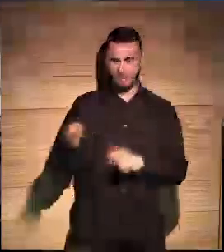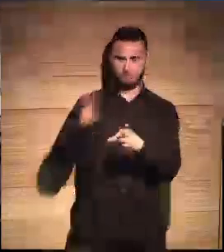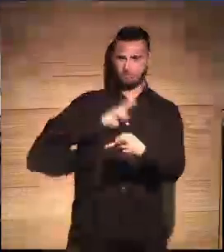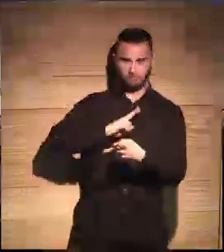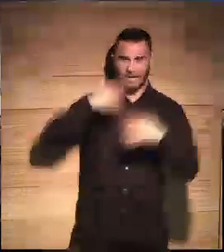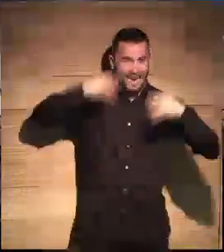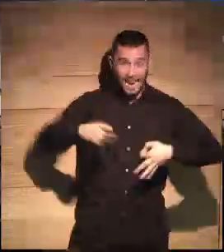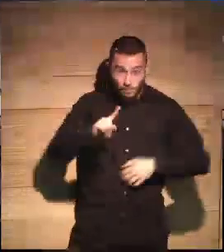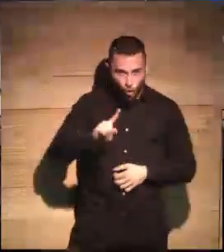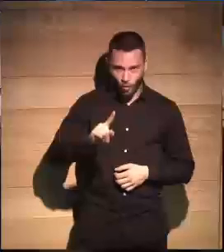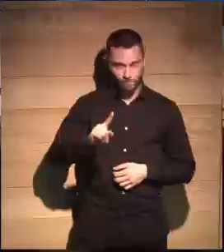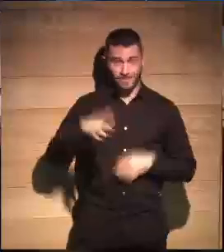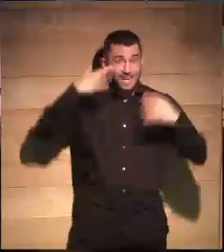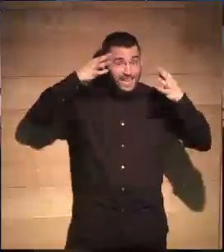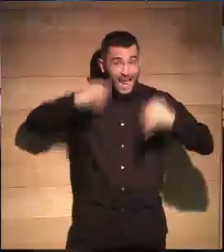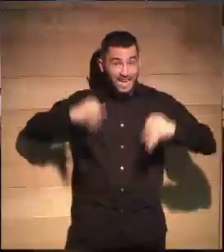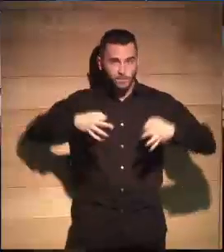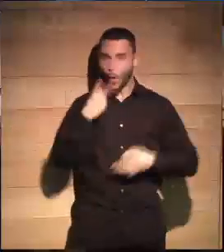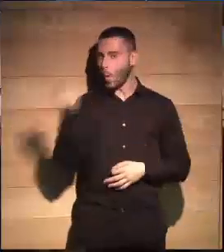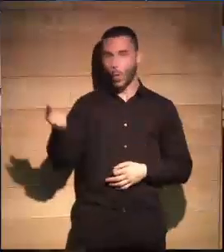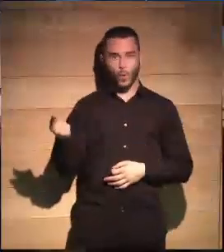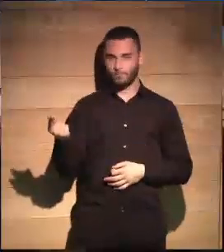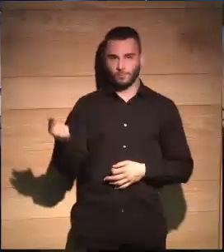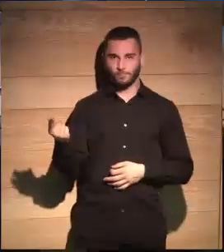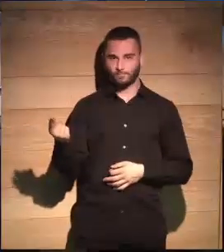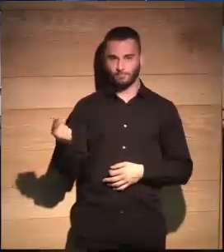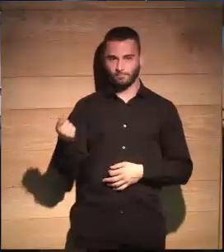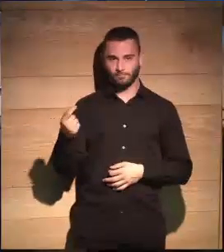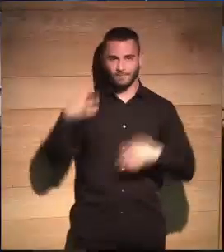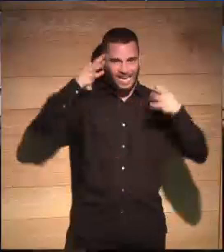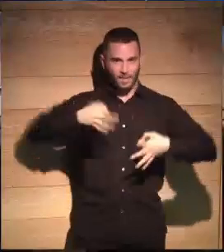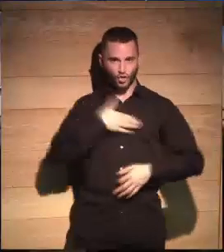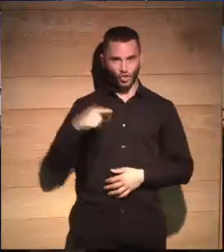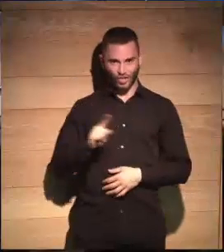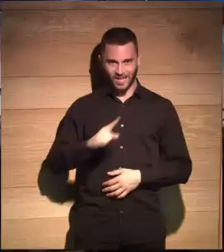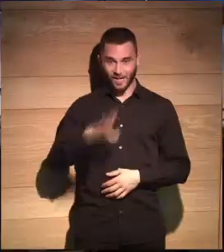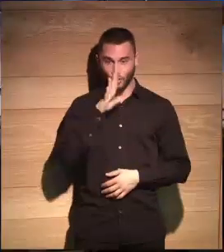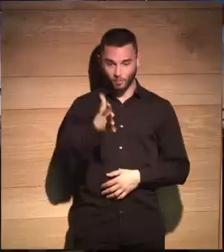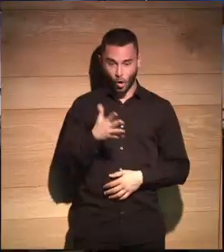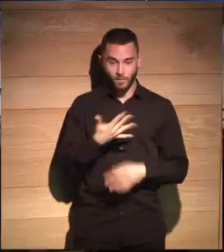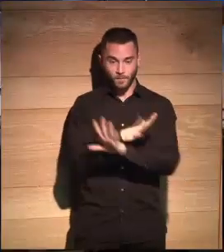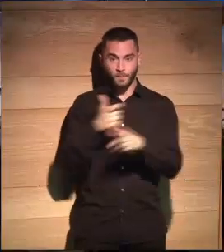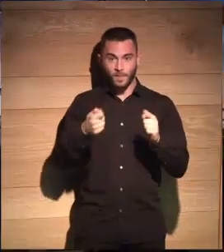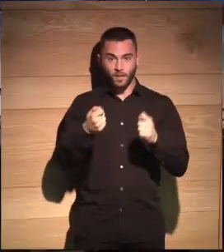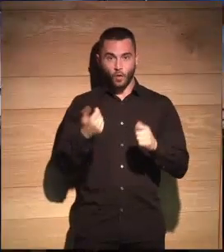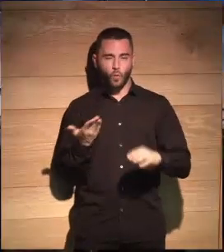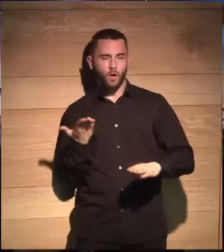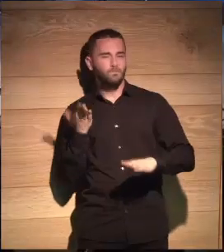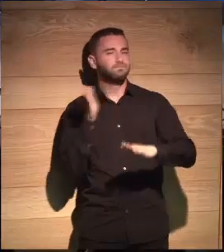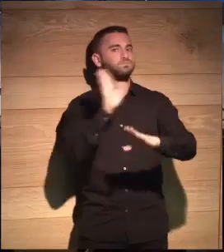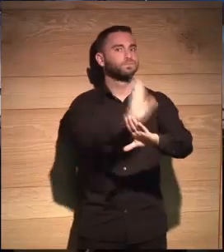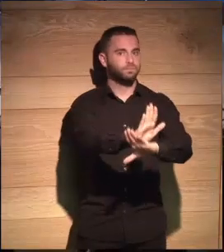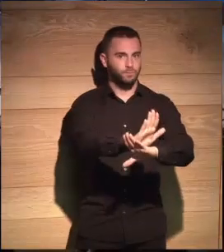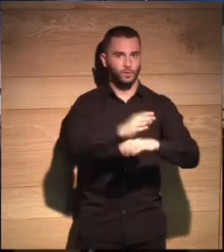realismo no, precisamente del realismo huimos porque era transmitir el videojuego, ¿no? Era, evidentemente, no